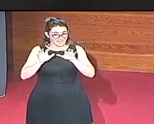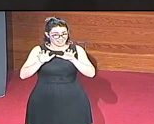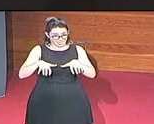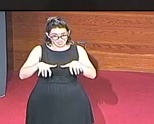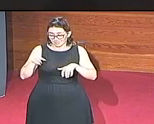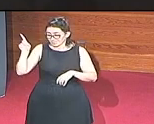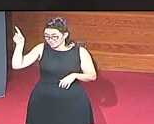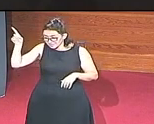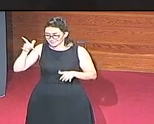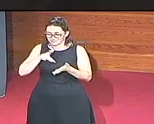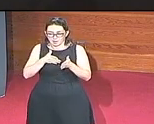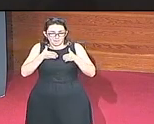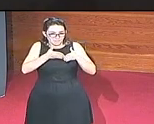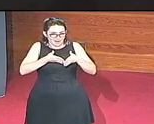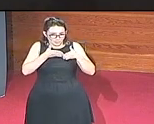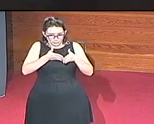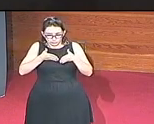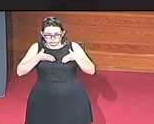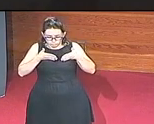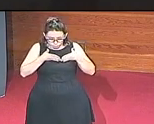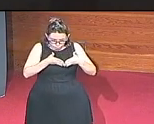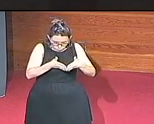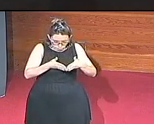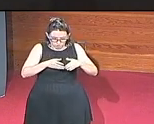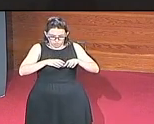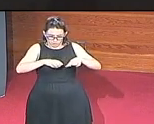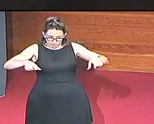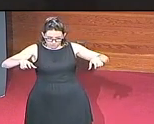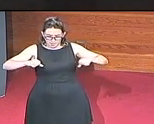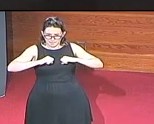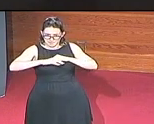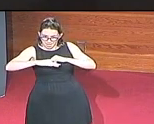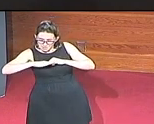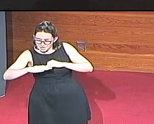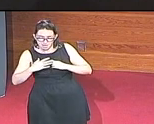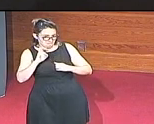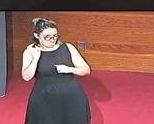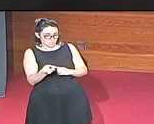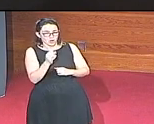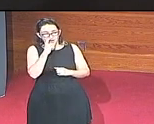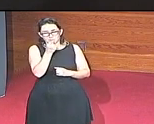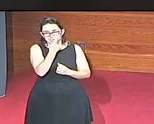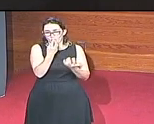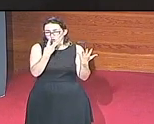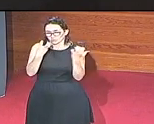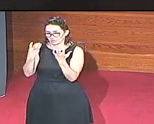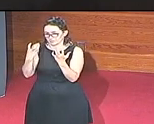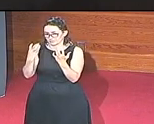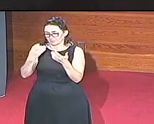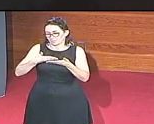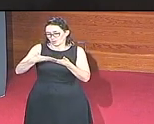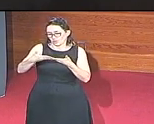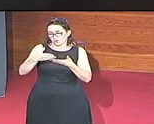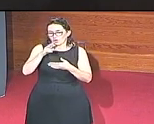los barcos y si se hace en la bahía y cómo entra de tal cual o en 1800 en el times el the greek urán y en el